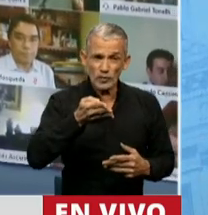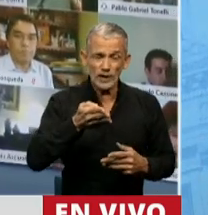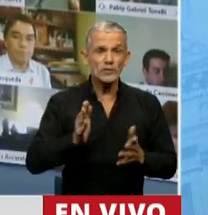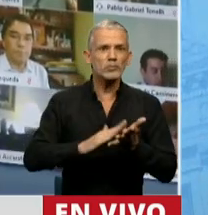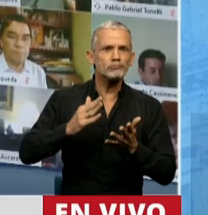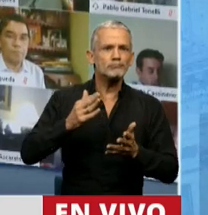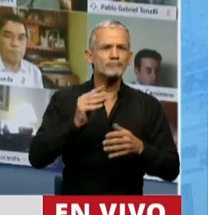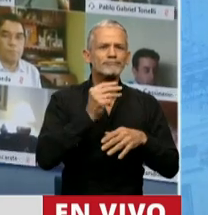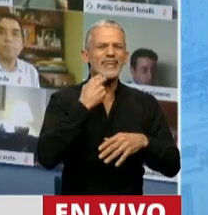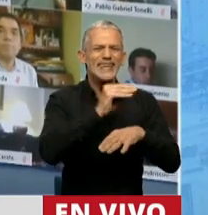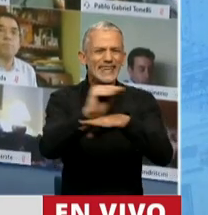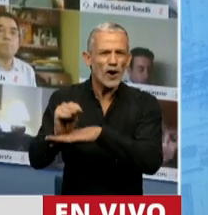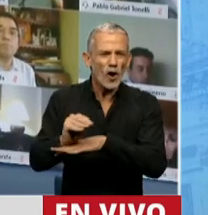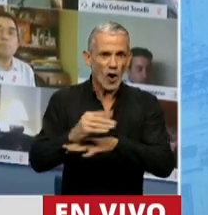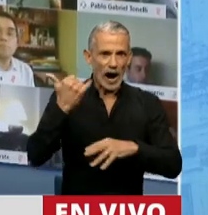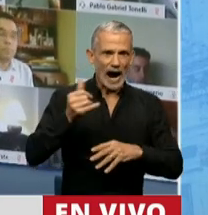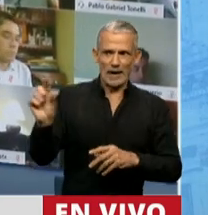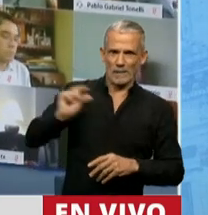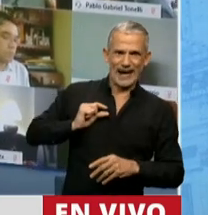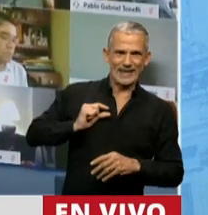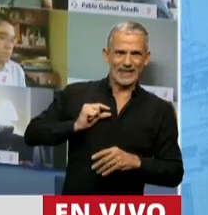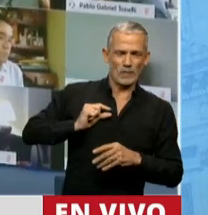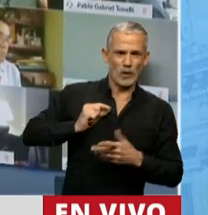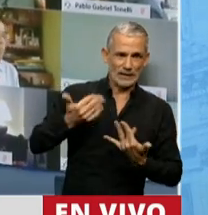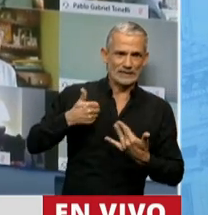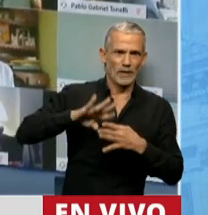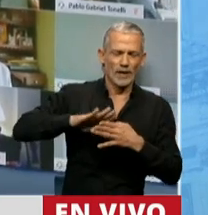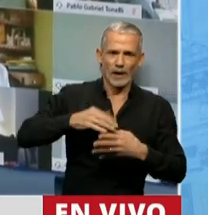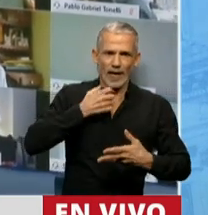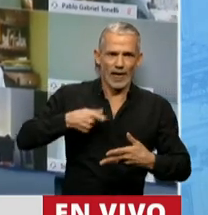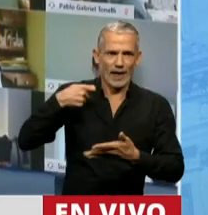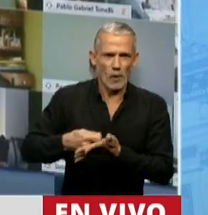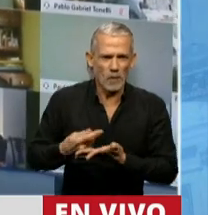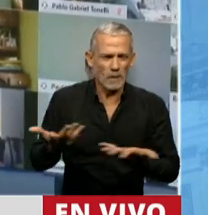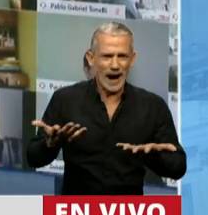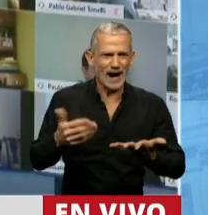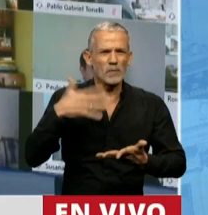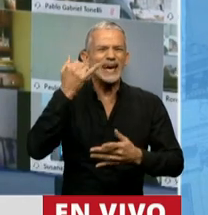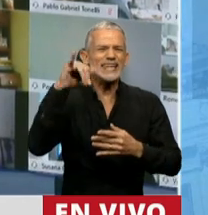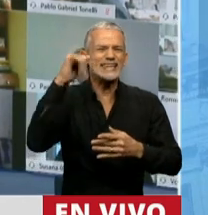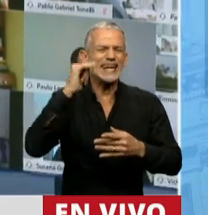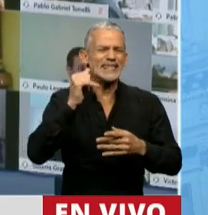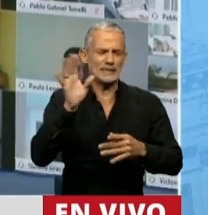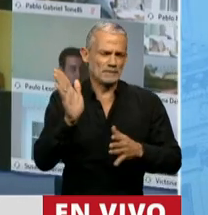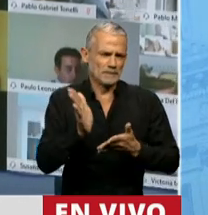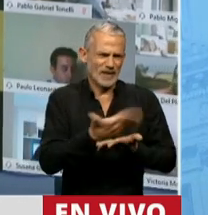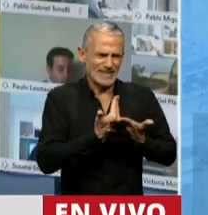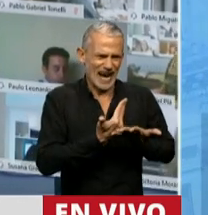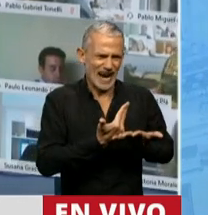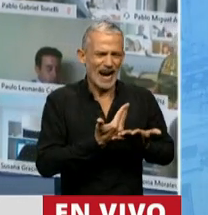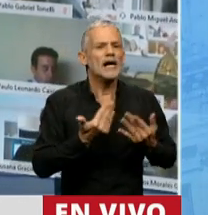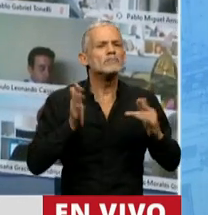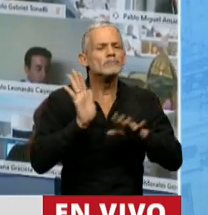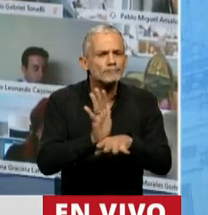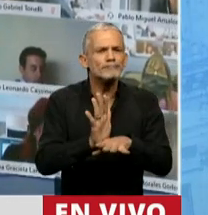de AUH eran tomadores de estos préstamos, cuando se le condona los intereses, de hecho,